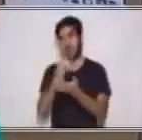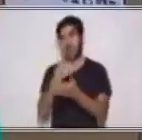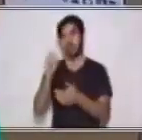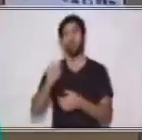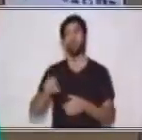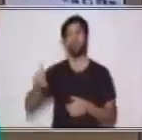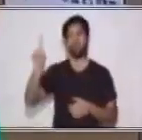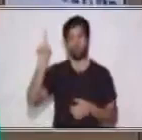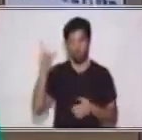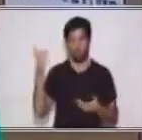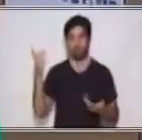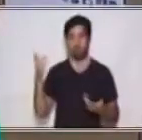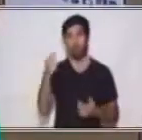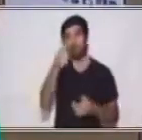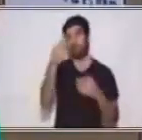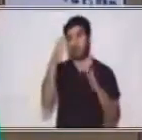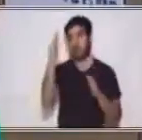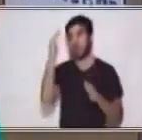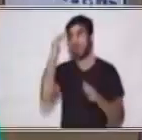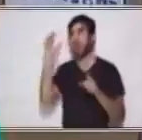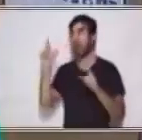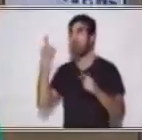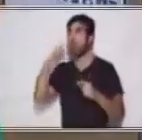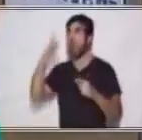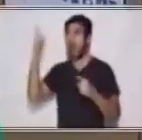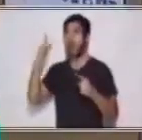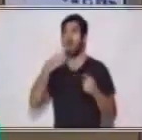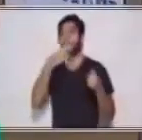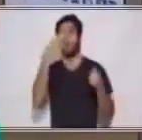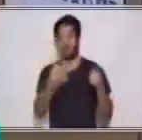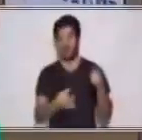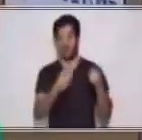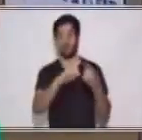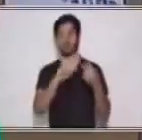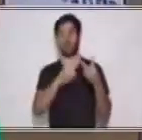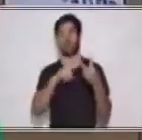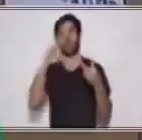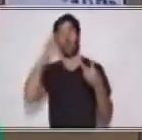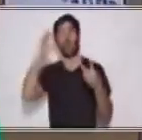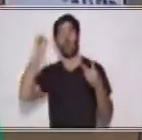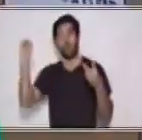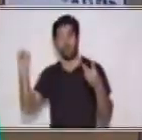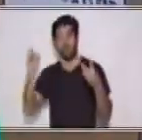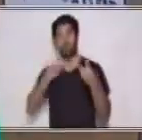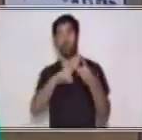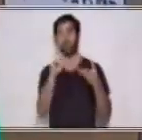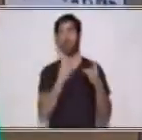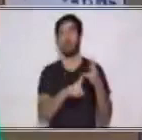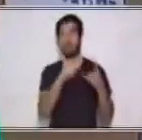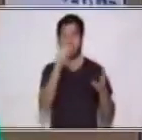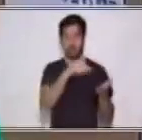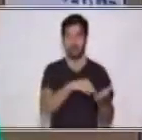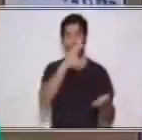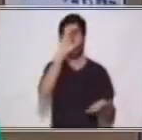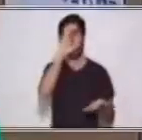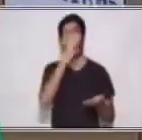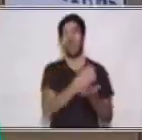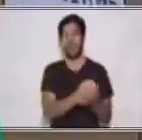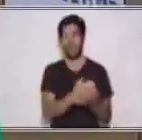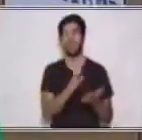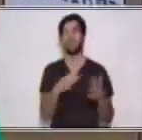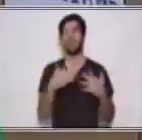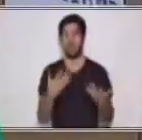cómo establecer hechos, cómo emitir tus opiniones y cómo generar una creencia. Ahora vamos a ejercitar un